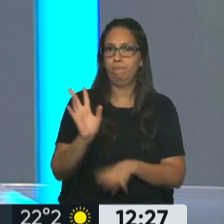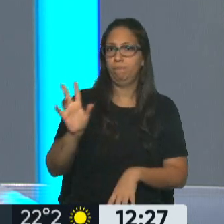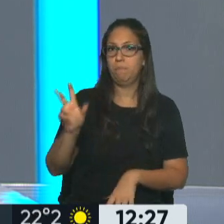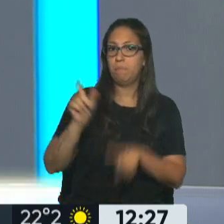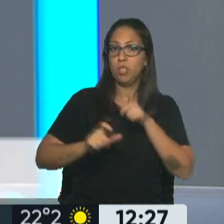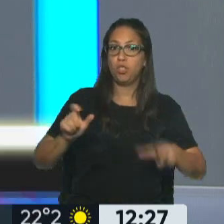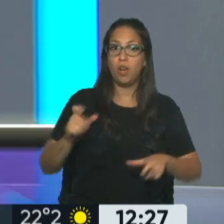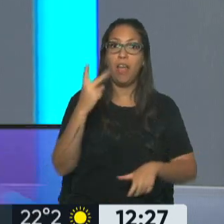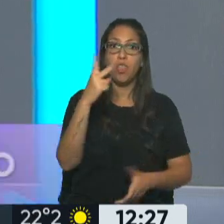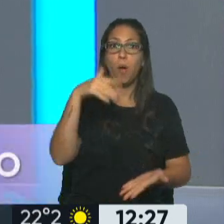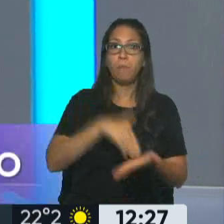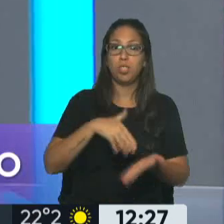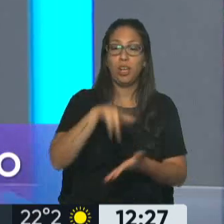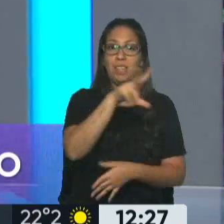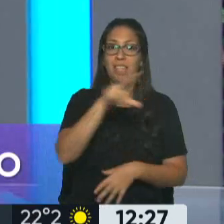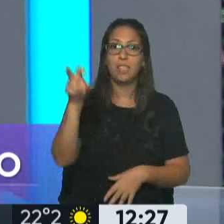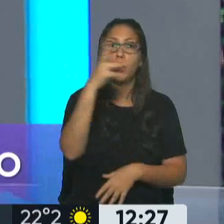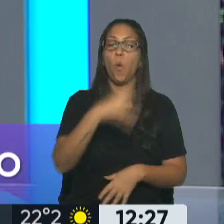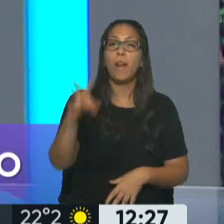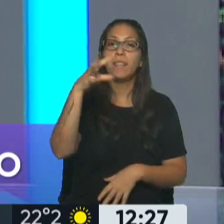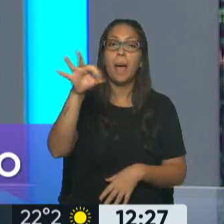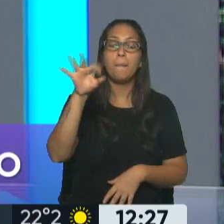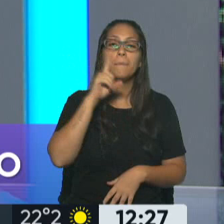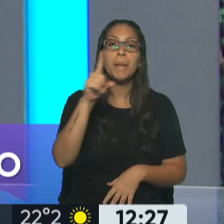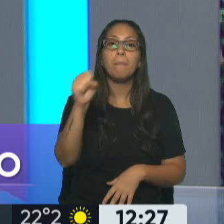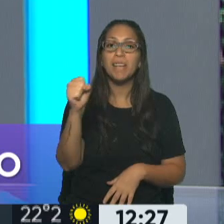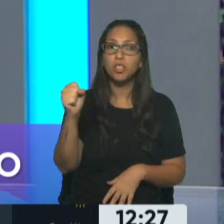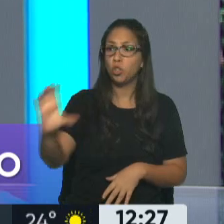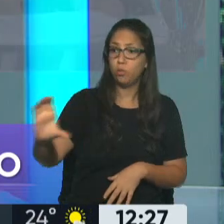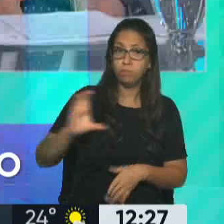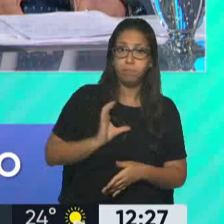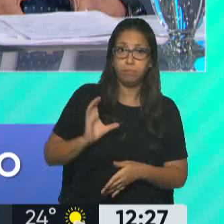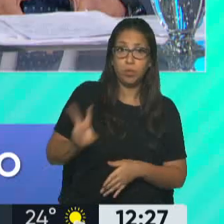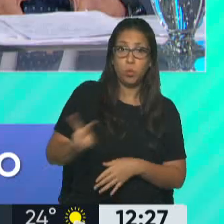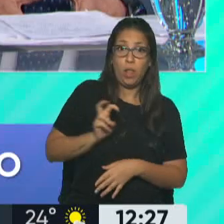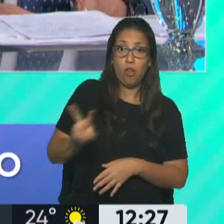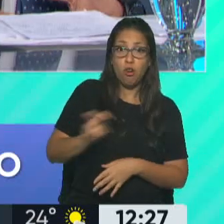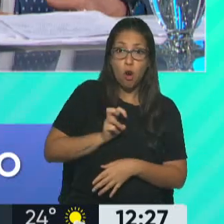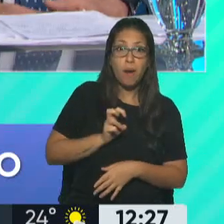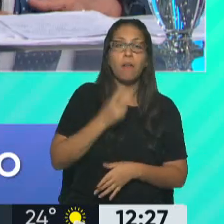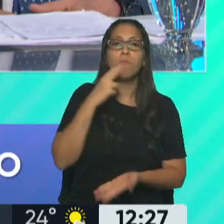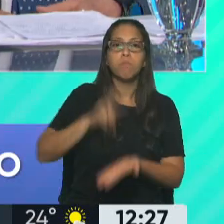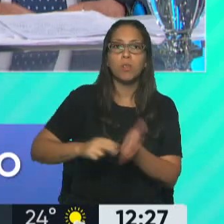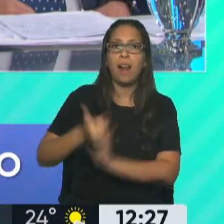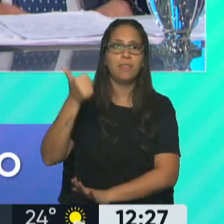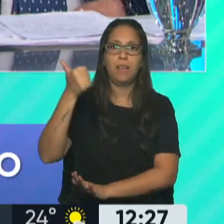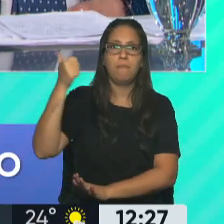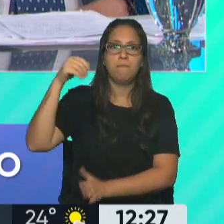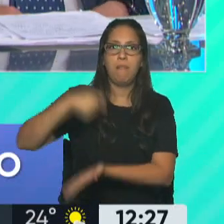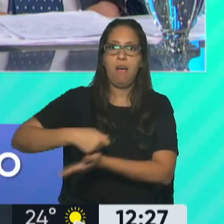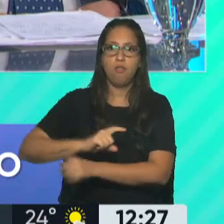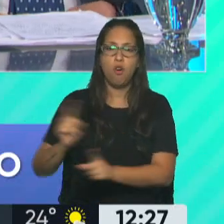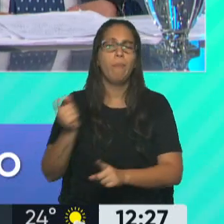hasta 2.340.000 pesos brutos Sí. no pagan impuestos a las ganancias, con algunas excepciones, directores